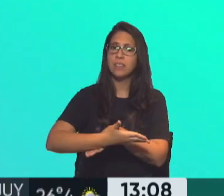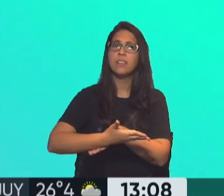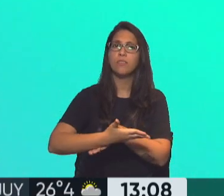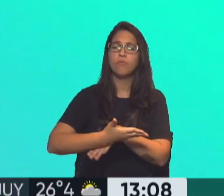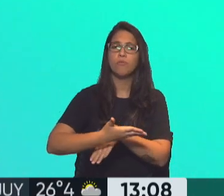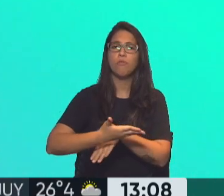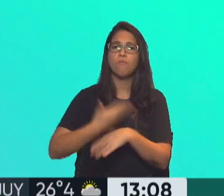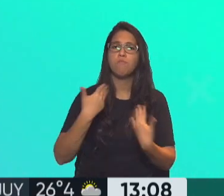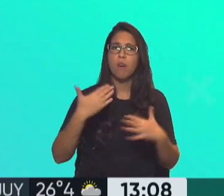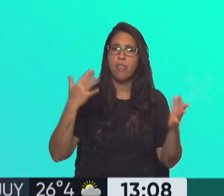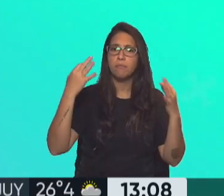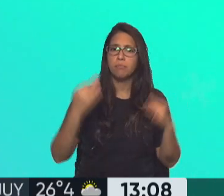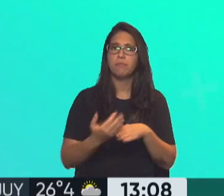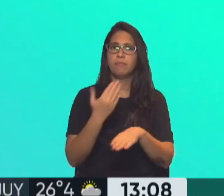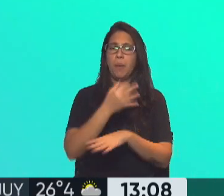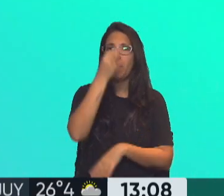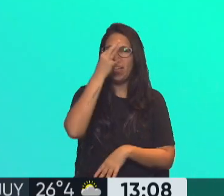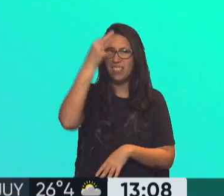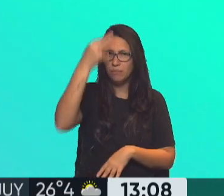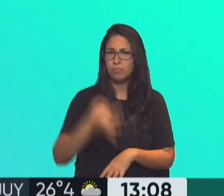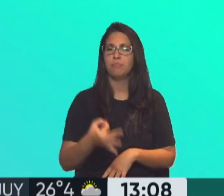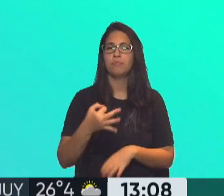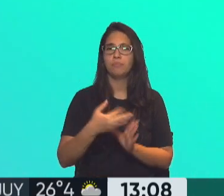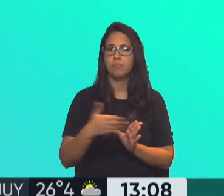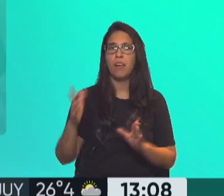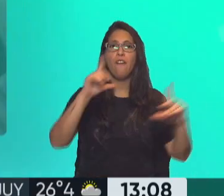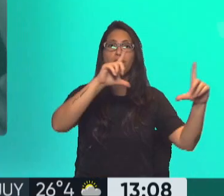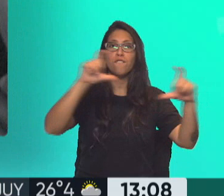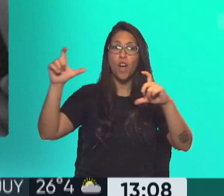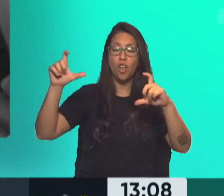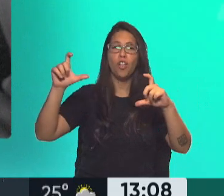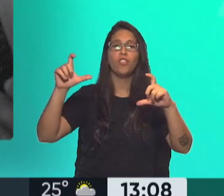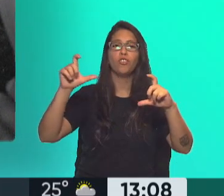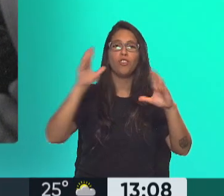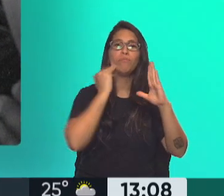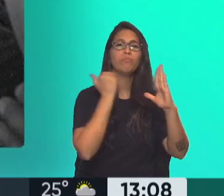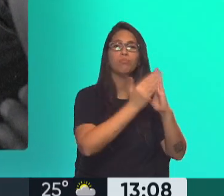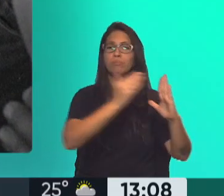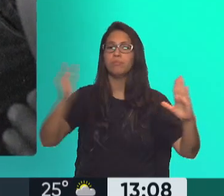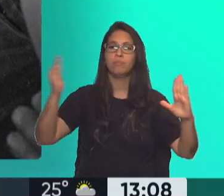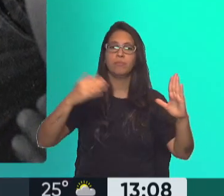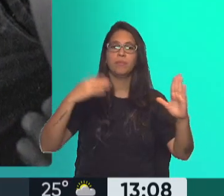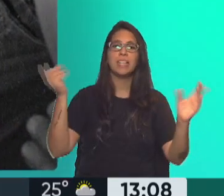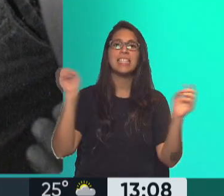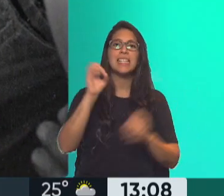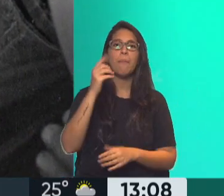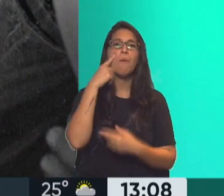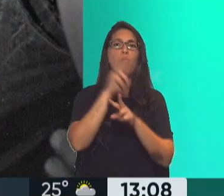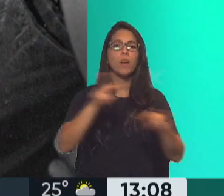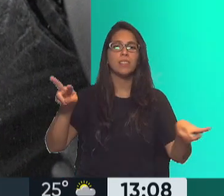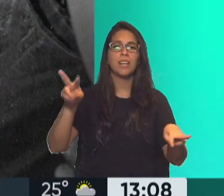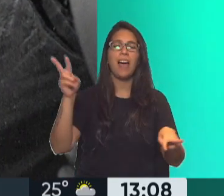gente será el día 20, a partir del día 20. En la Fototeca Benito Panuzzi, Retorno 1983. Se trata